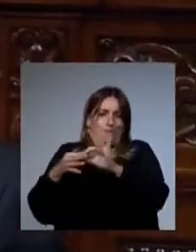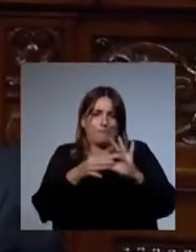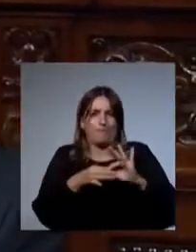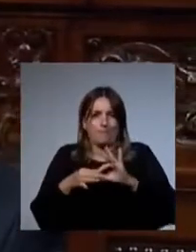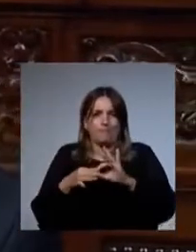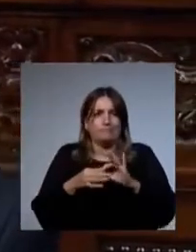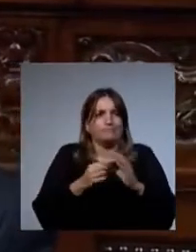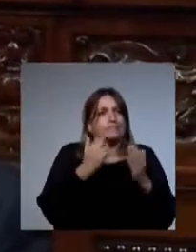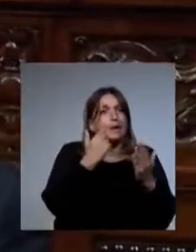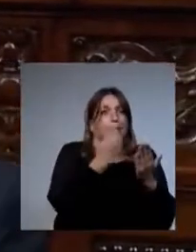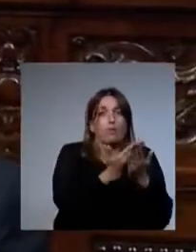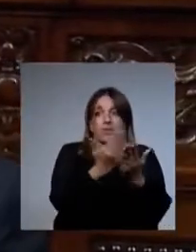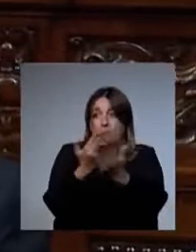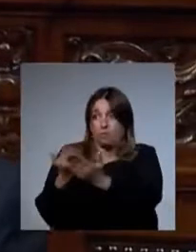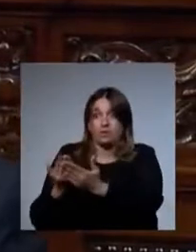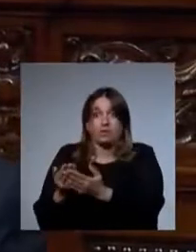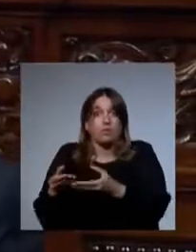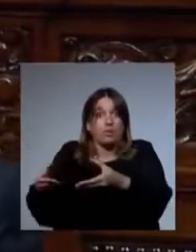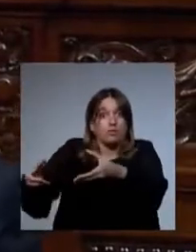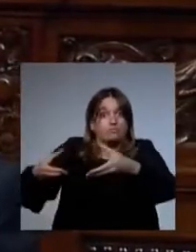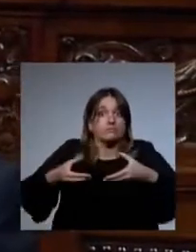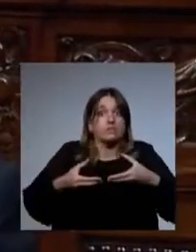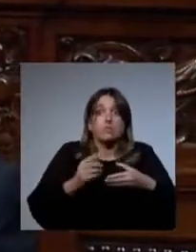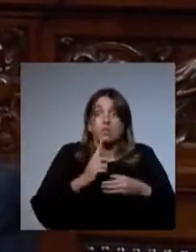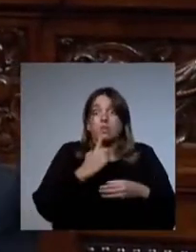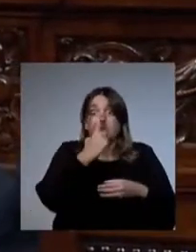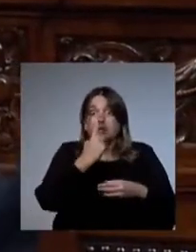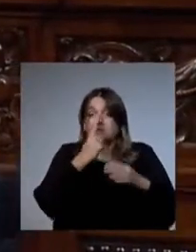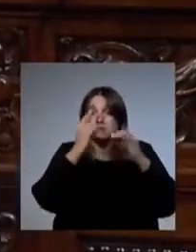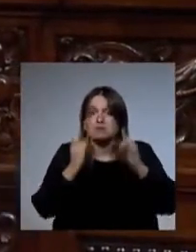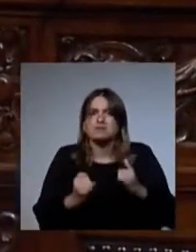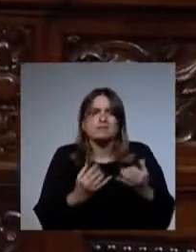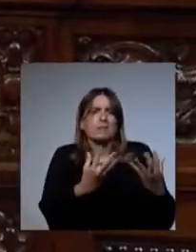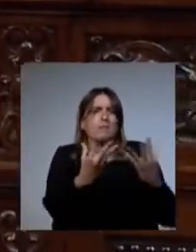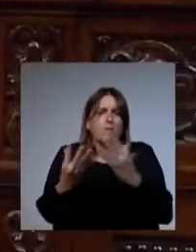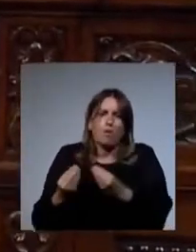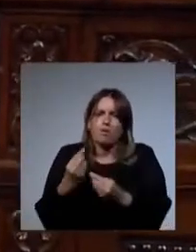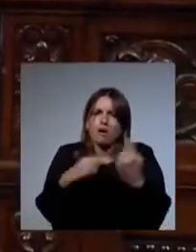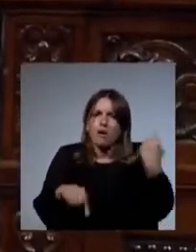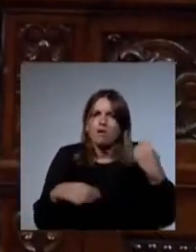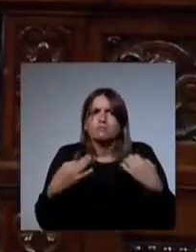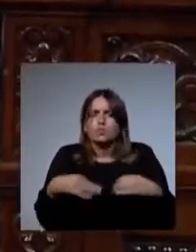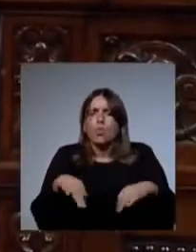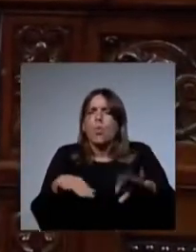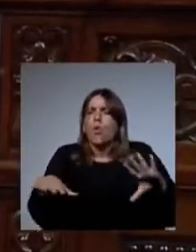que son bien interesantes y están inundados de sentido común.